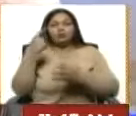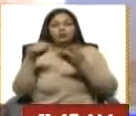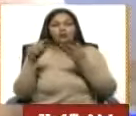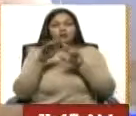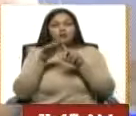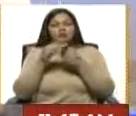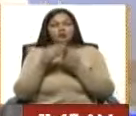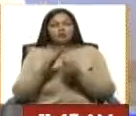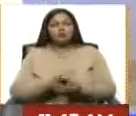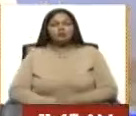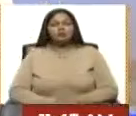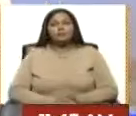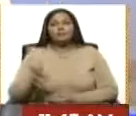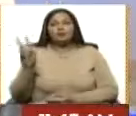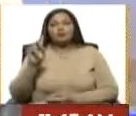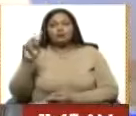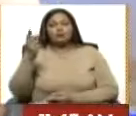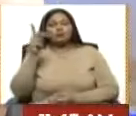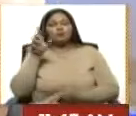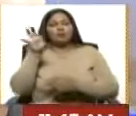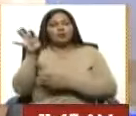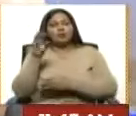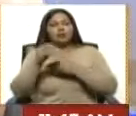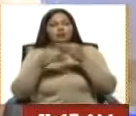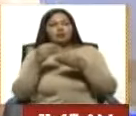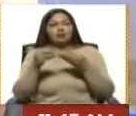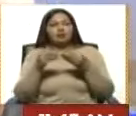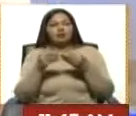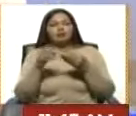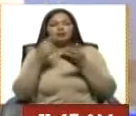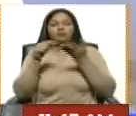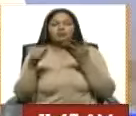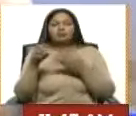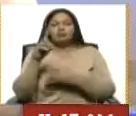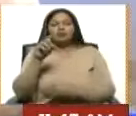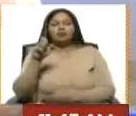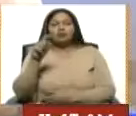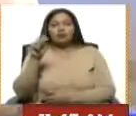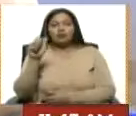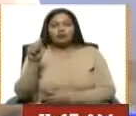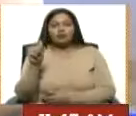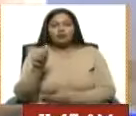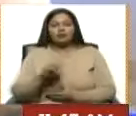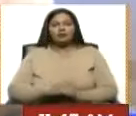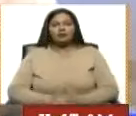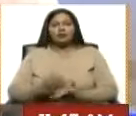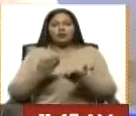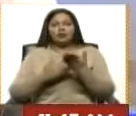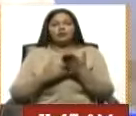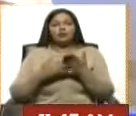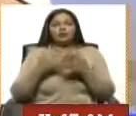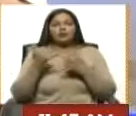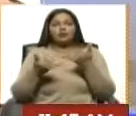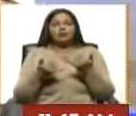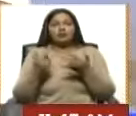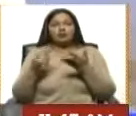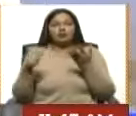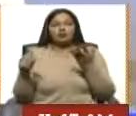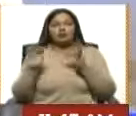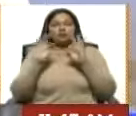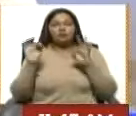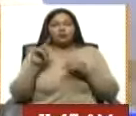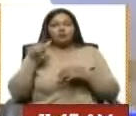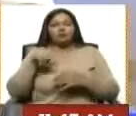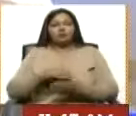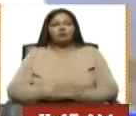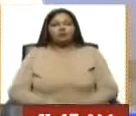momentos. Venezuela es el primer país en el que hicieron una operación de Big Data en un proceso electoral. Antes que Trump con Cambridge Analytica,